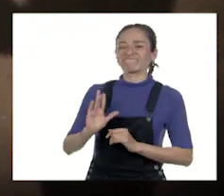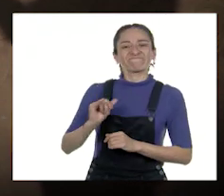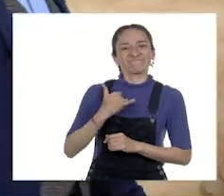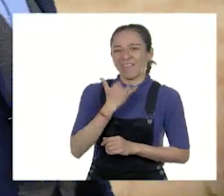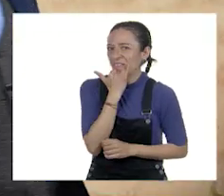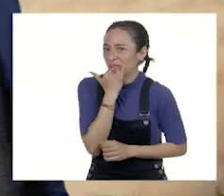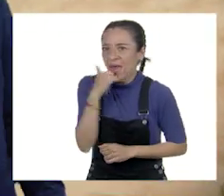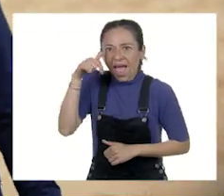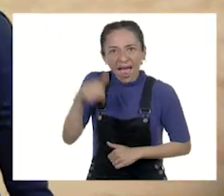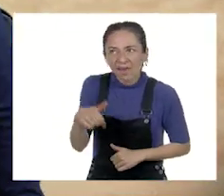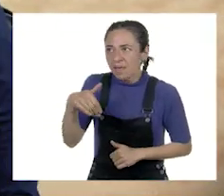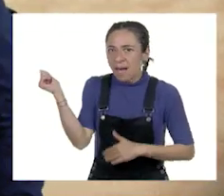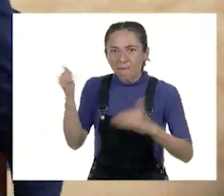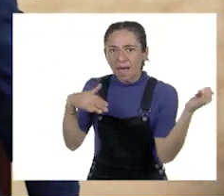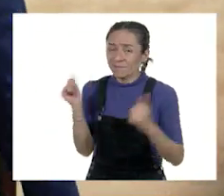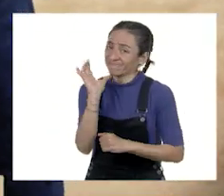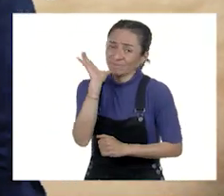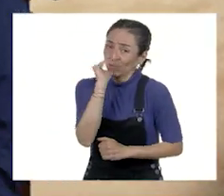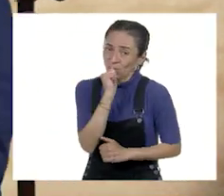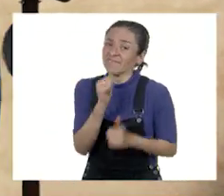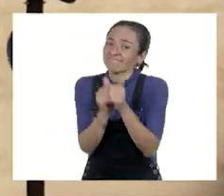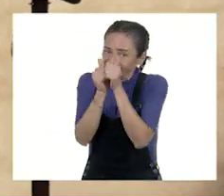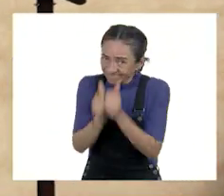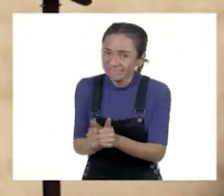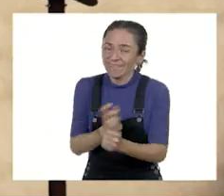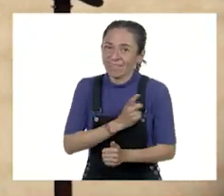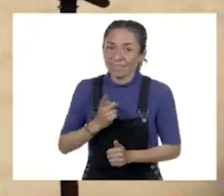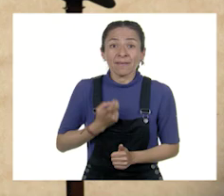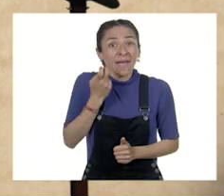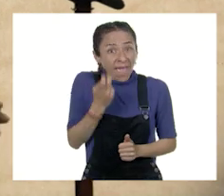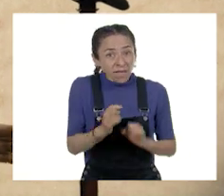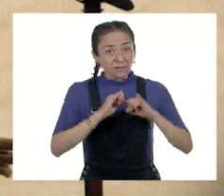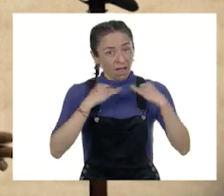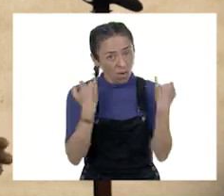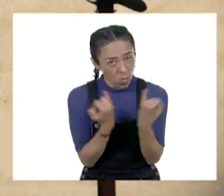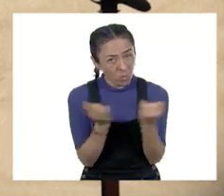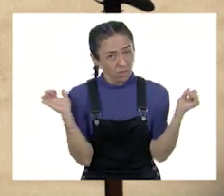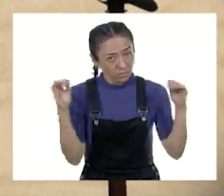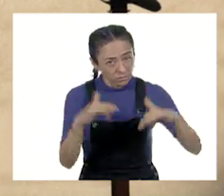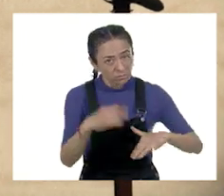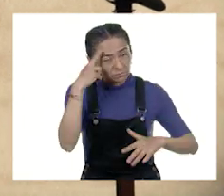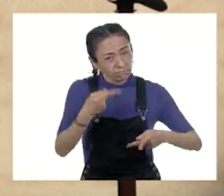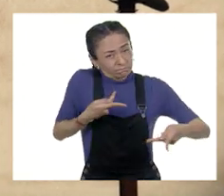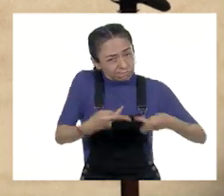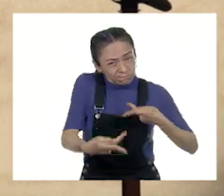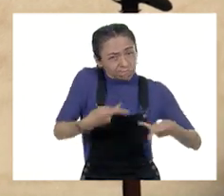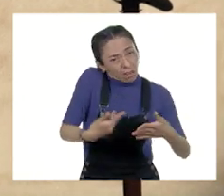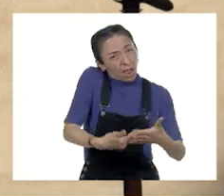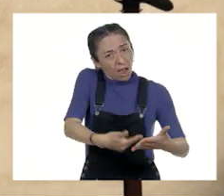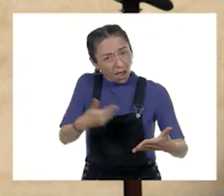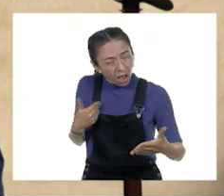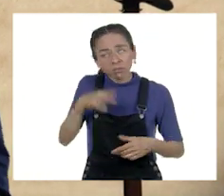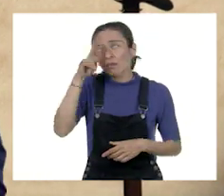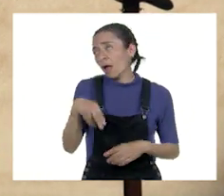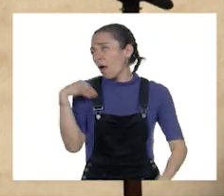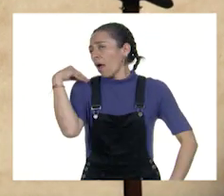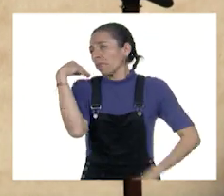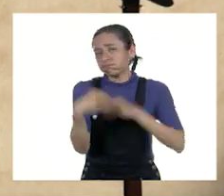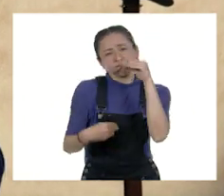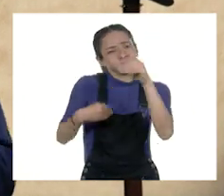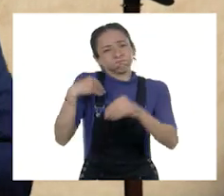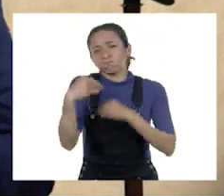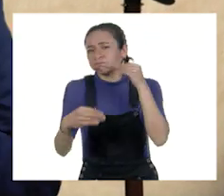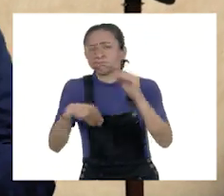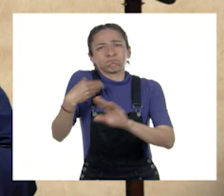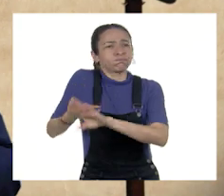aquí. En estas juntas preparatorias fueron muchas las discusiones en las que todos iban contra todos, pero las